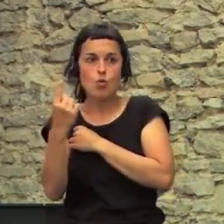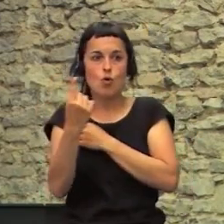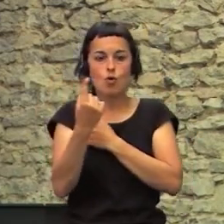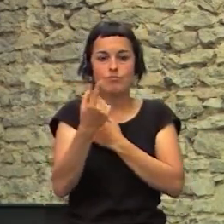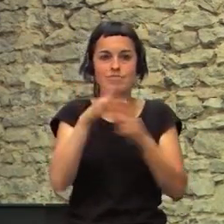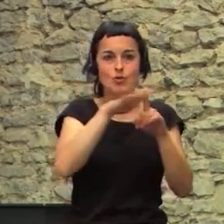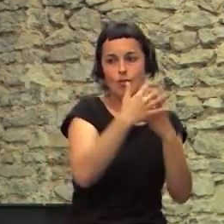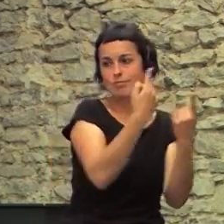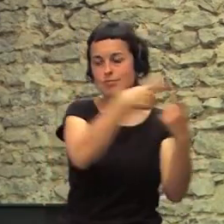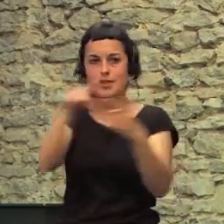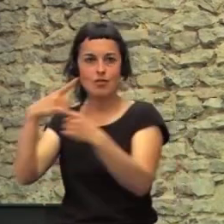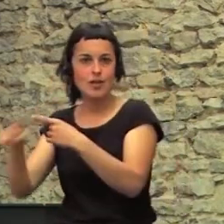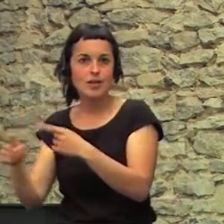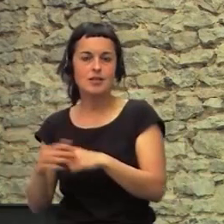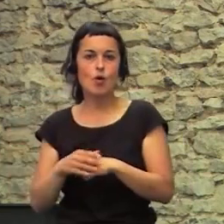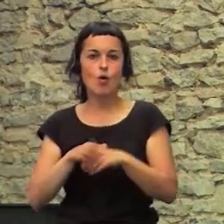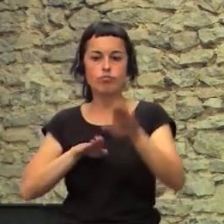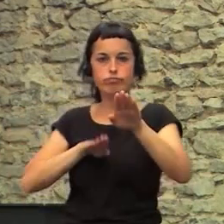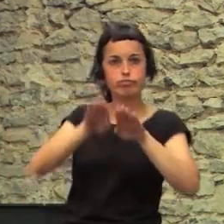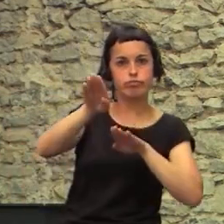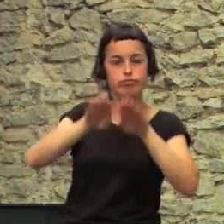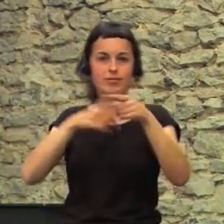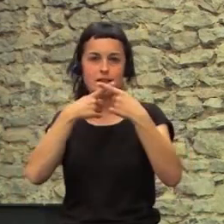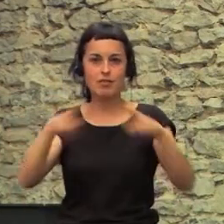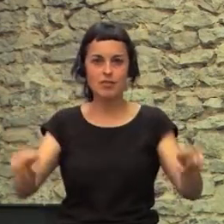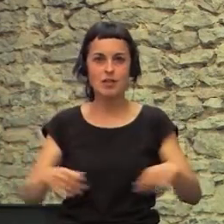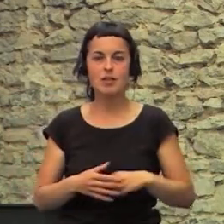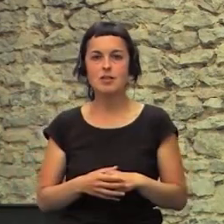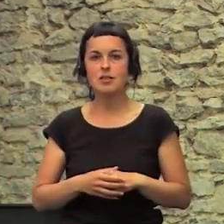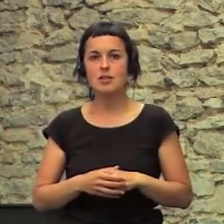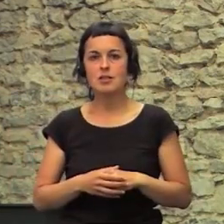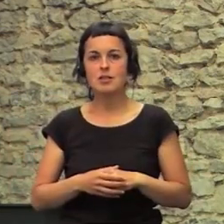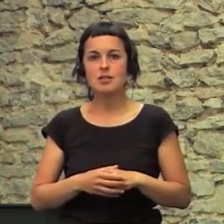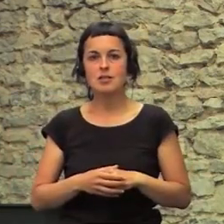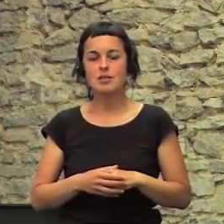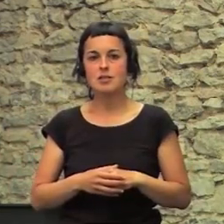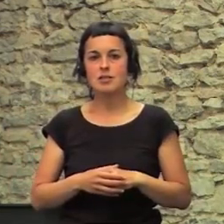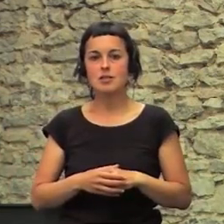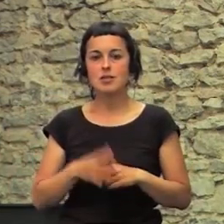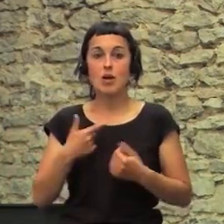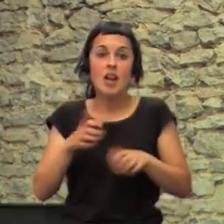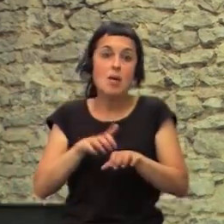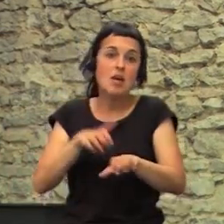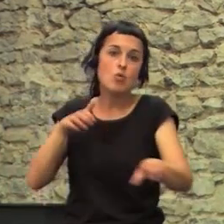trabajo, y pueden estar normalmente en activismos sanitarios y quienes están más avanzadas, pero